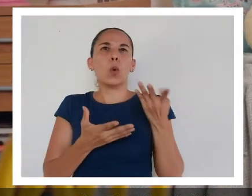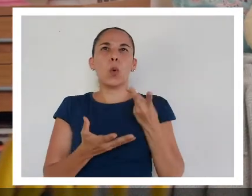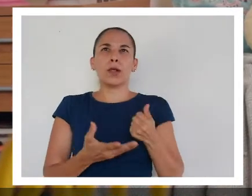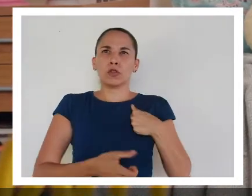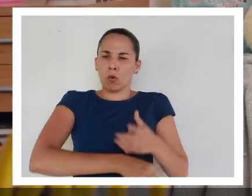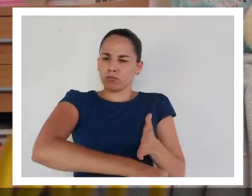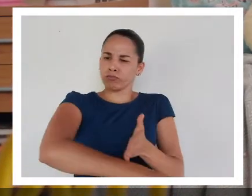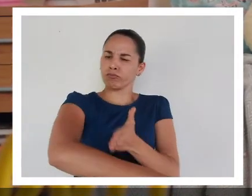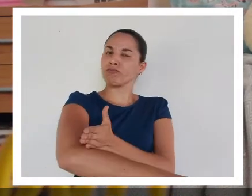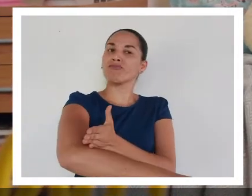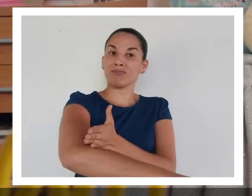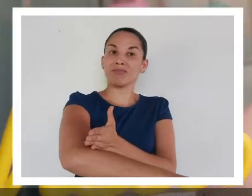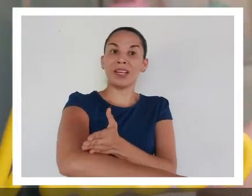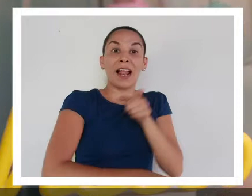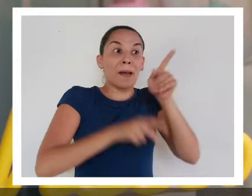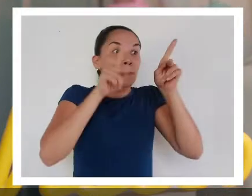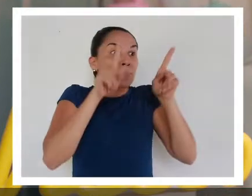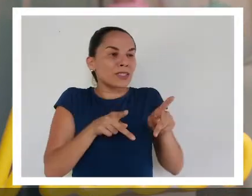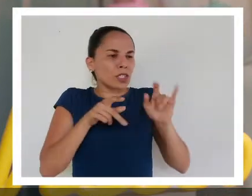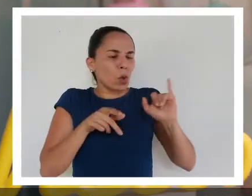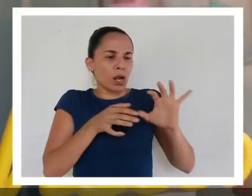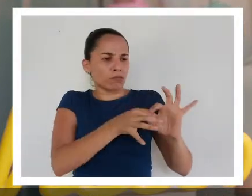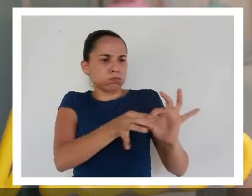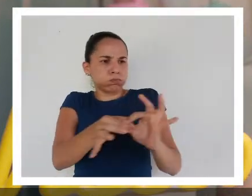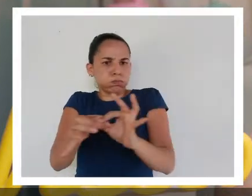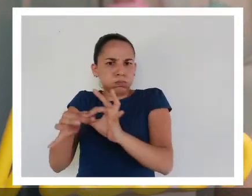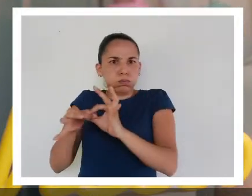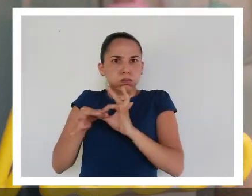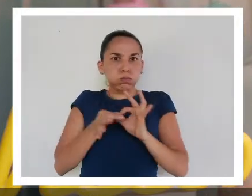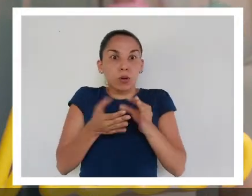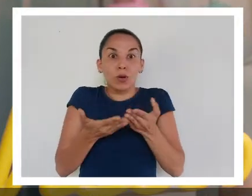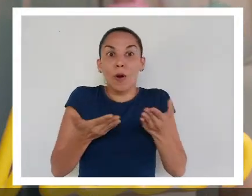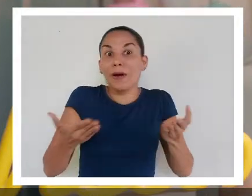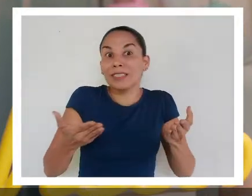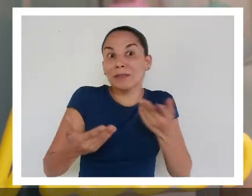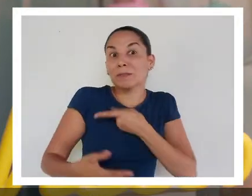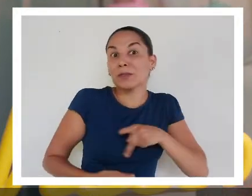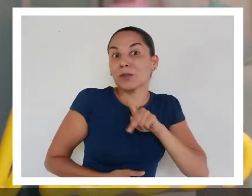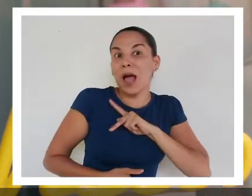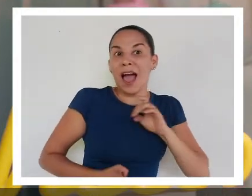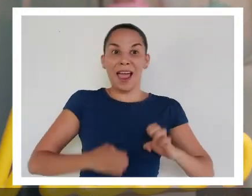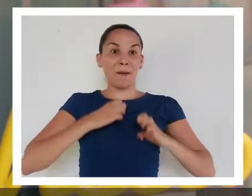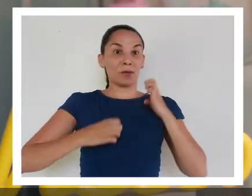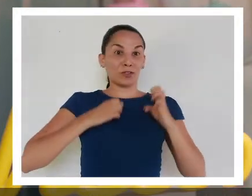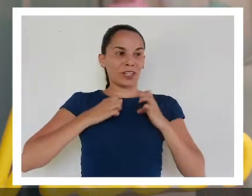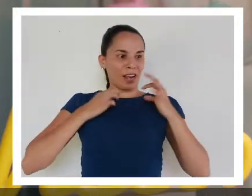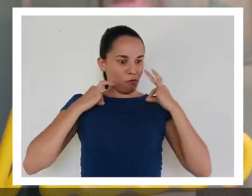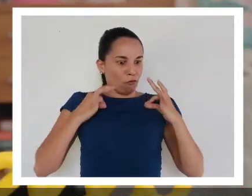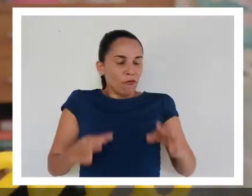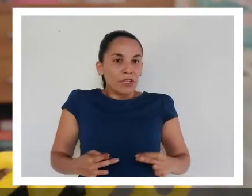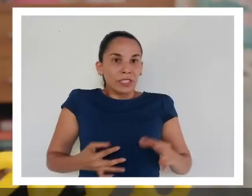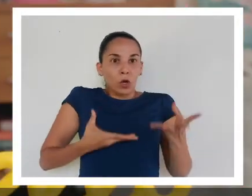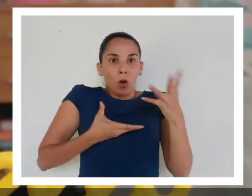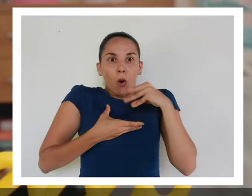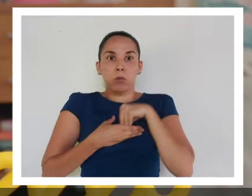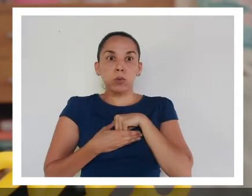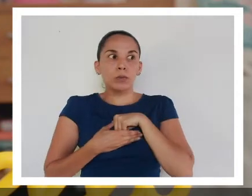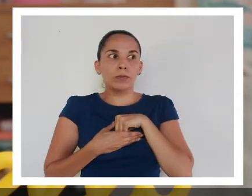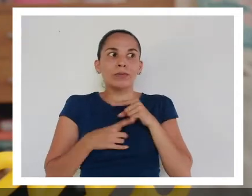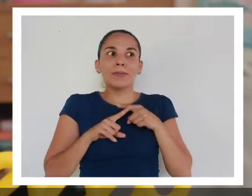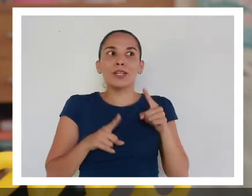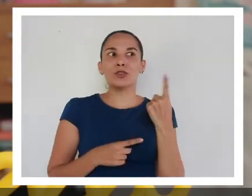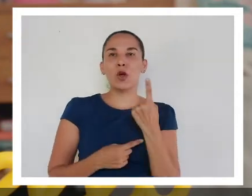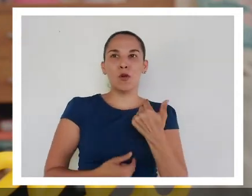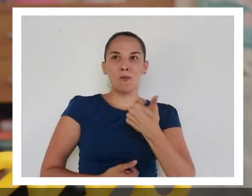cuán lejos avances en tu camino. Las personas somos un conjunto de elementos personales, emocionales y físicos, los cuales